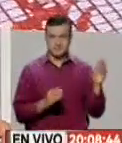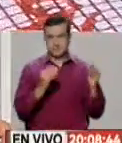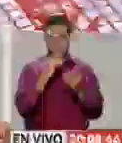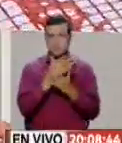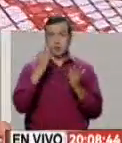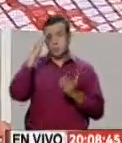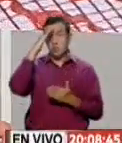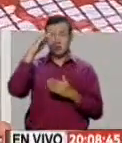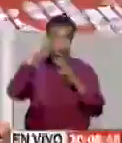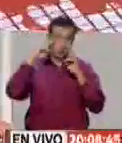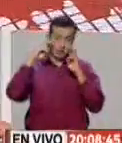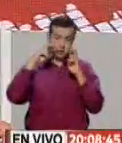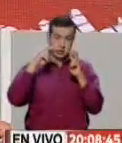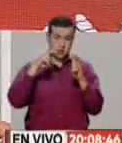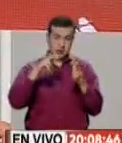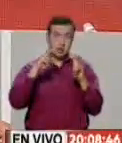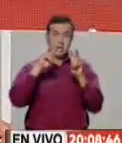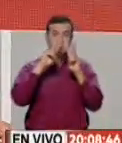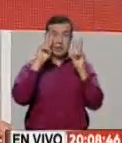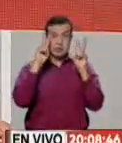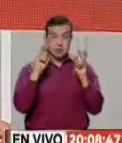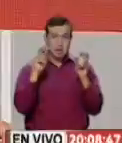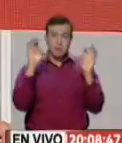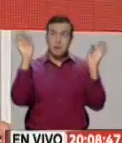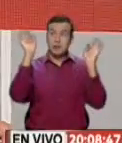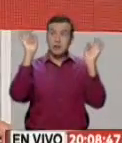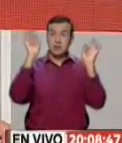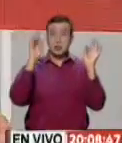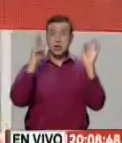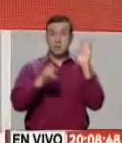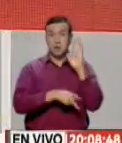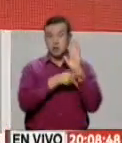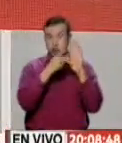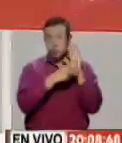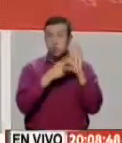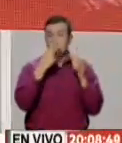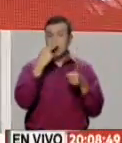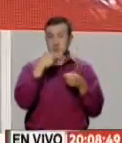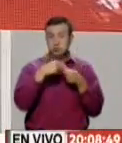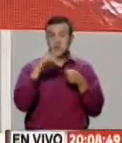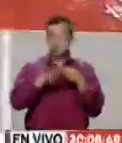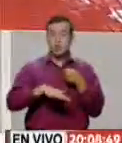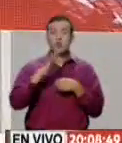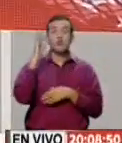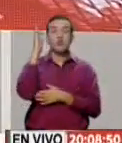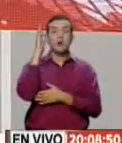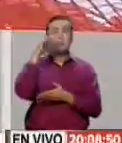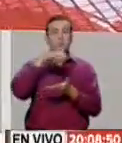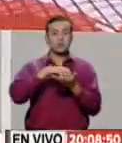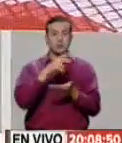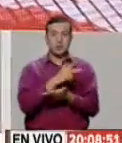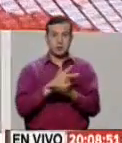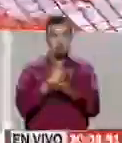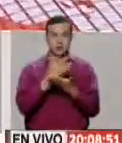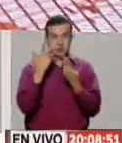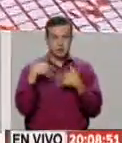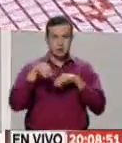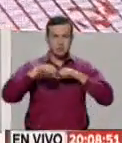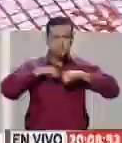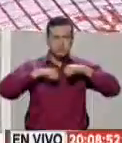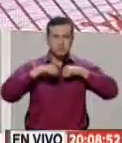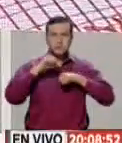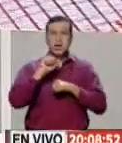la Unidad de Investigaciones de Delitos Energéticos e Hidrocarburíferos en la ciudad de Tulcán, en la provincia del Carchi, realizó la